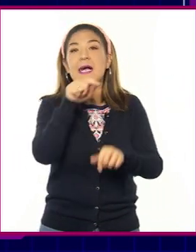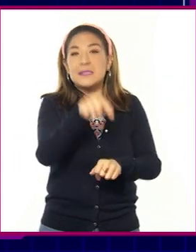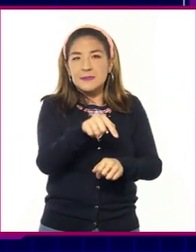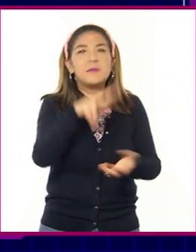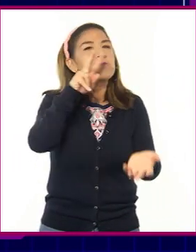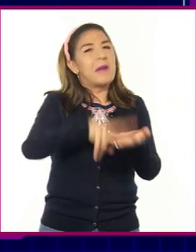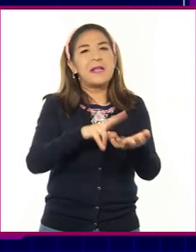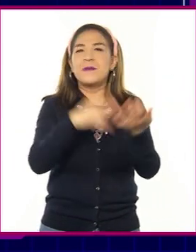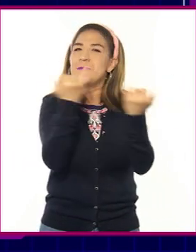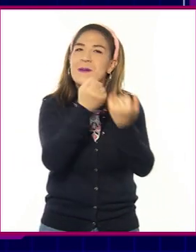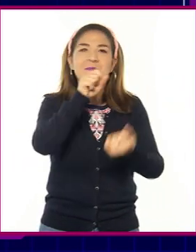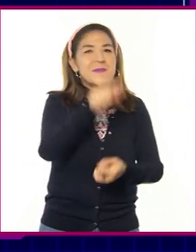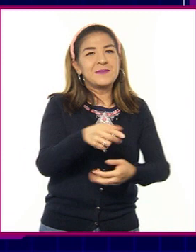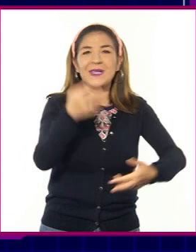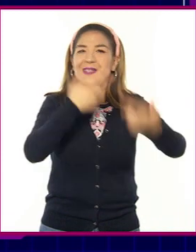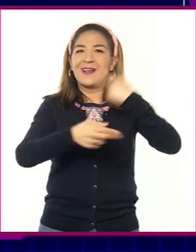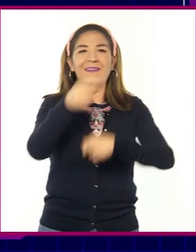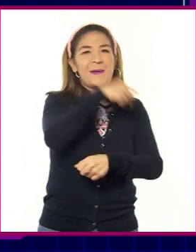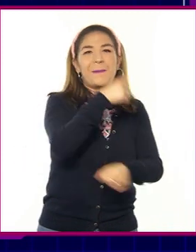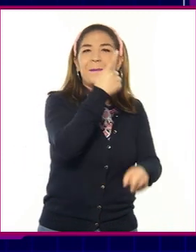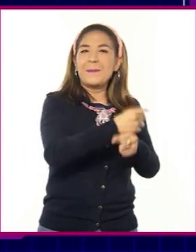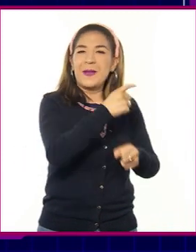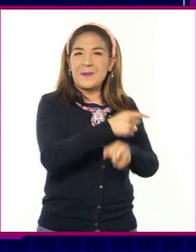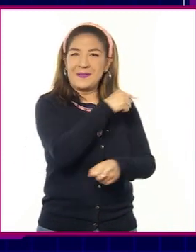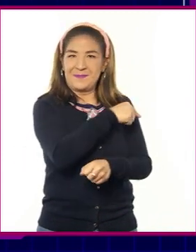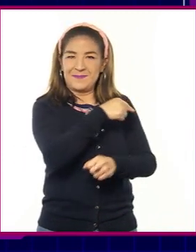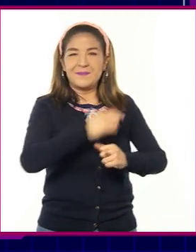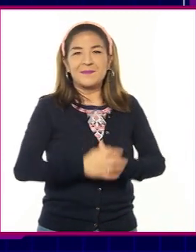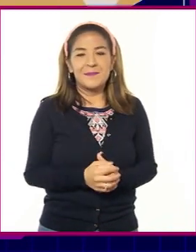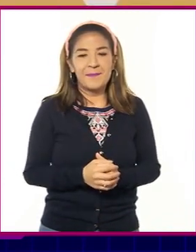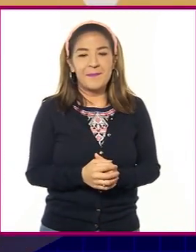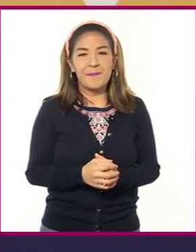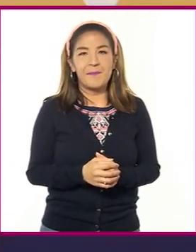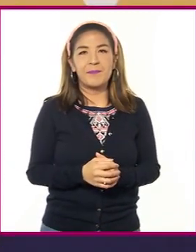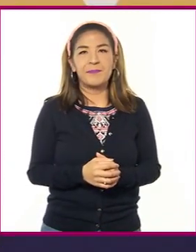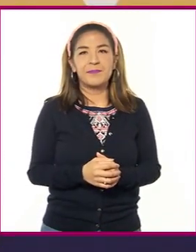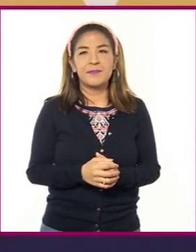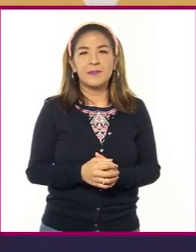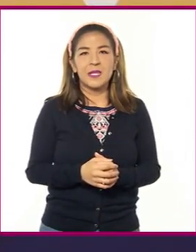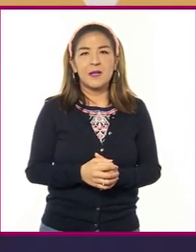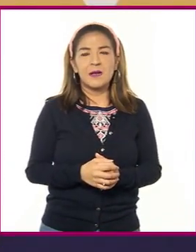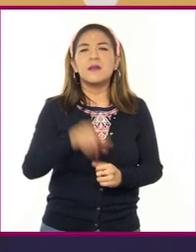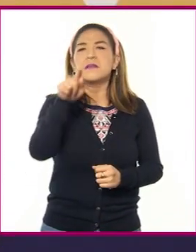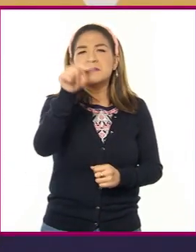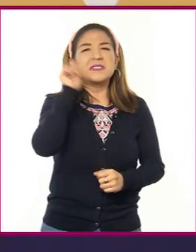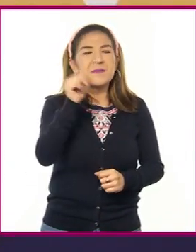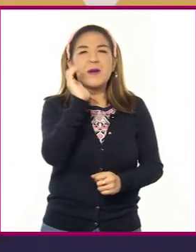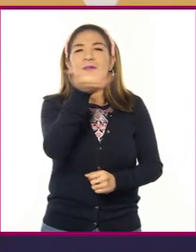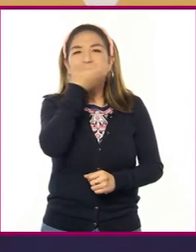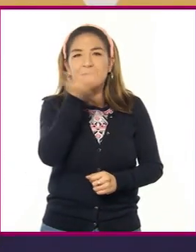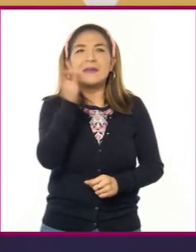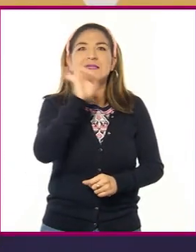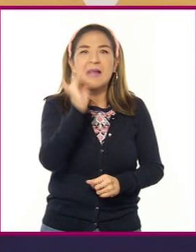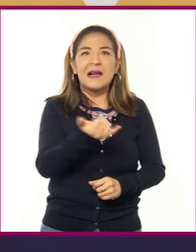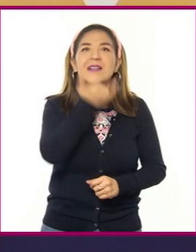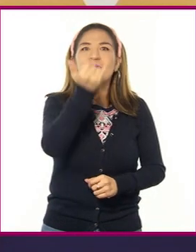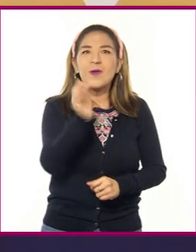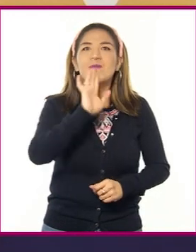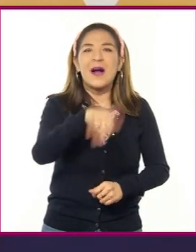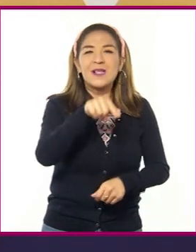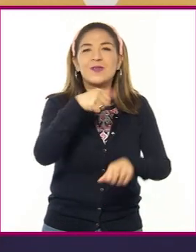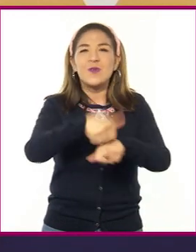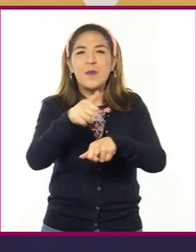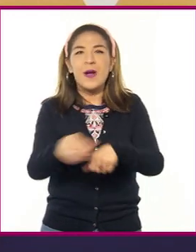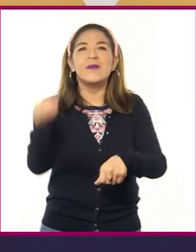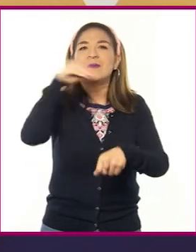mismo resultado al que llegamos con el procedimiento anterior. Es común cometer errores a la hora de plantear la proporción